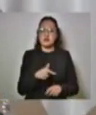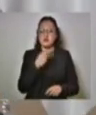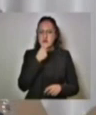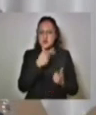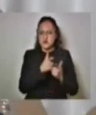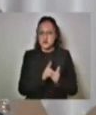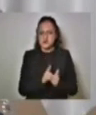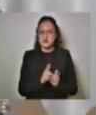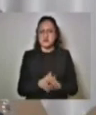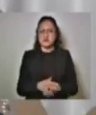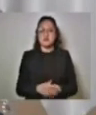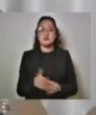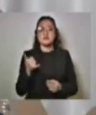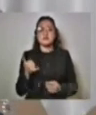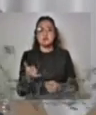y